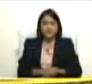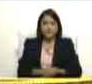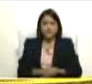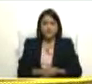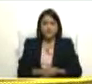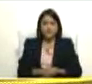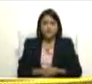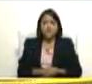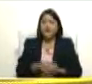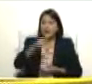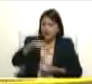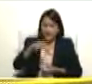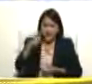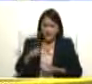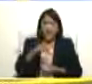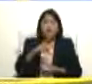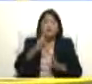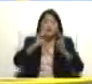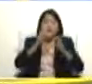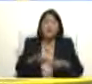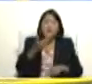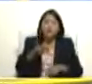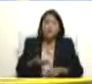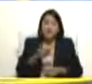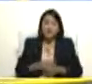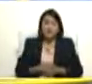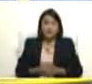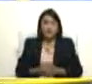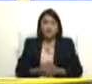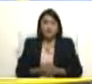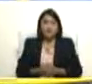Estos son temas históricos, gruesos,